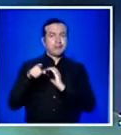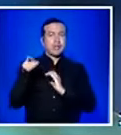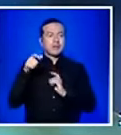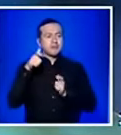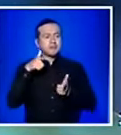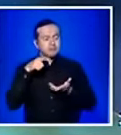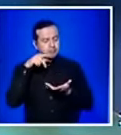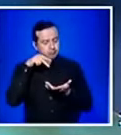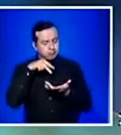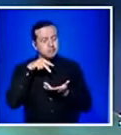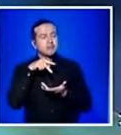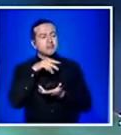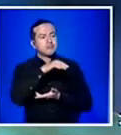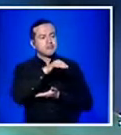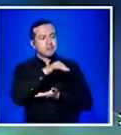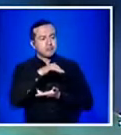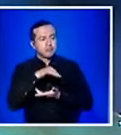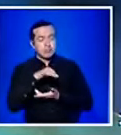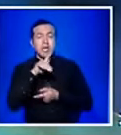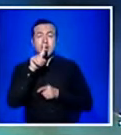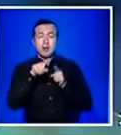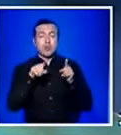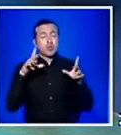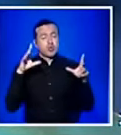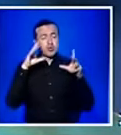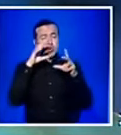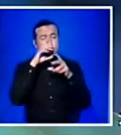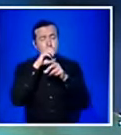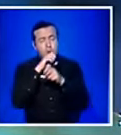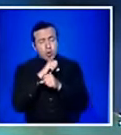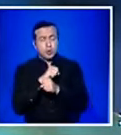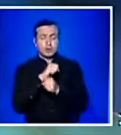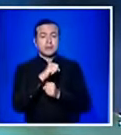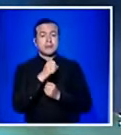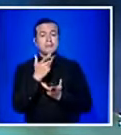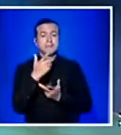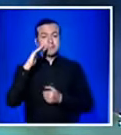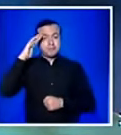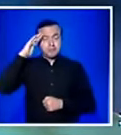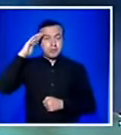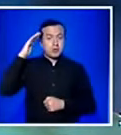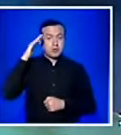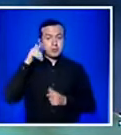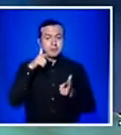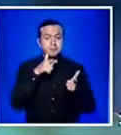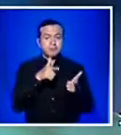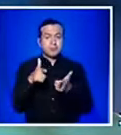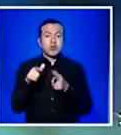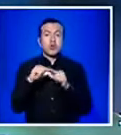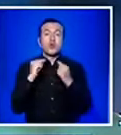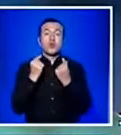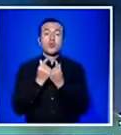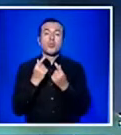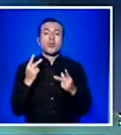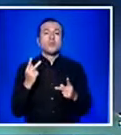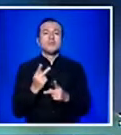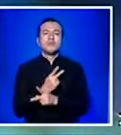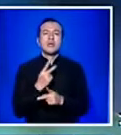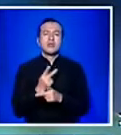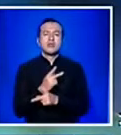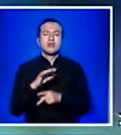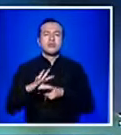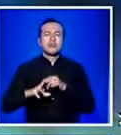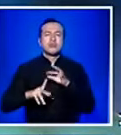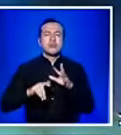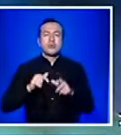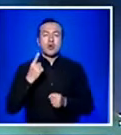va en el trayecto, sobre todo las personas que salen muy tarde de sus trabajos. Y hablando de este tema, la policía está ahora tras la pista de un grupo de delincuentes que opera a